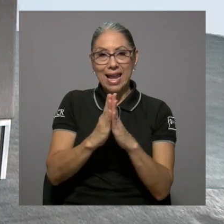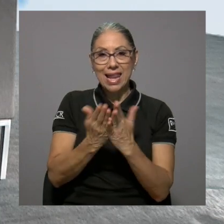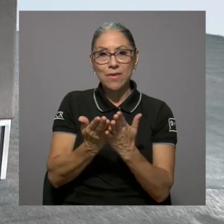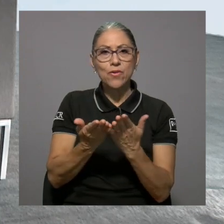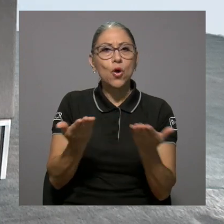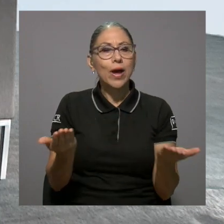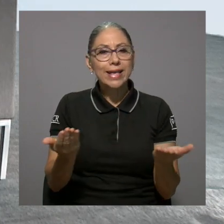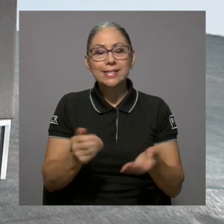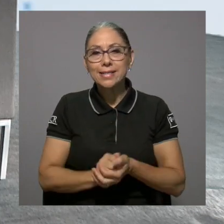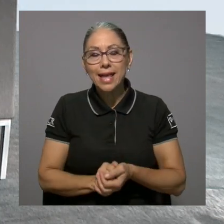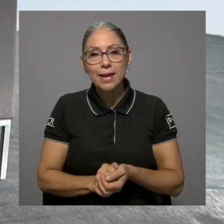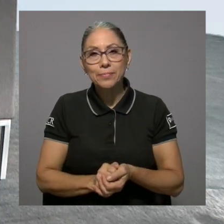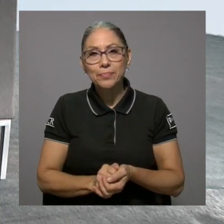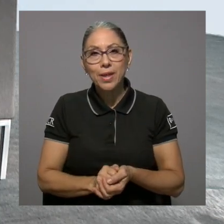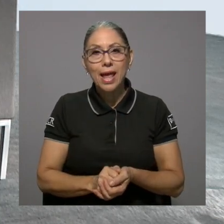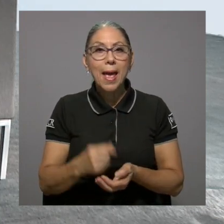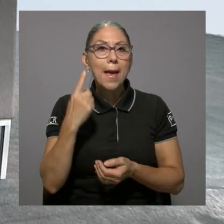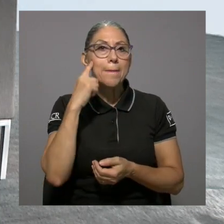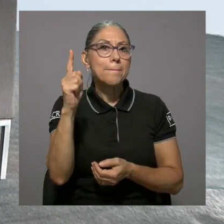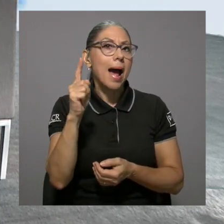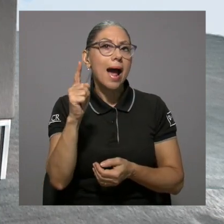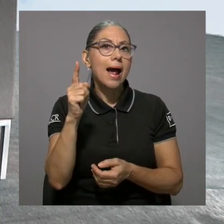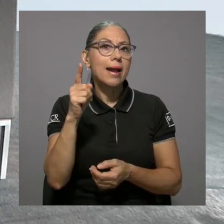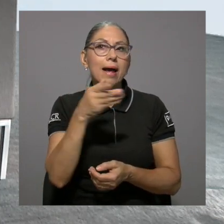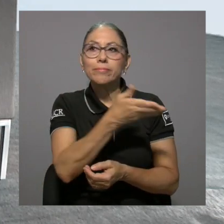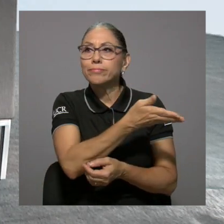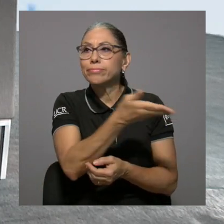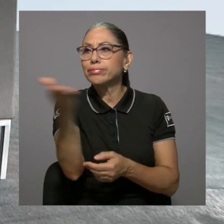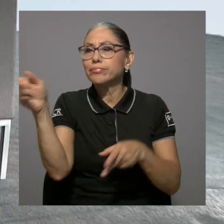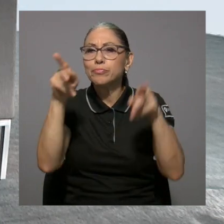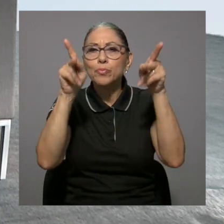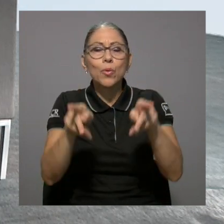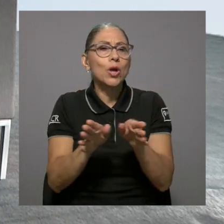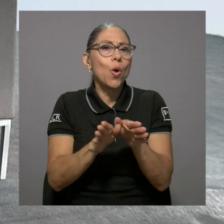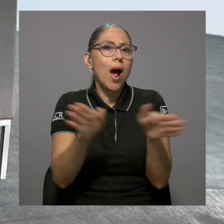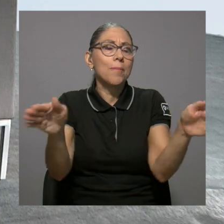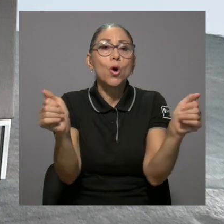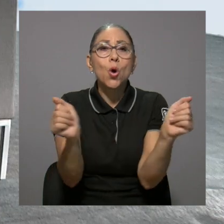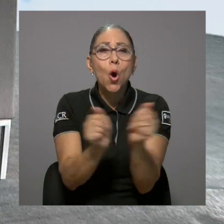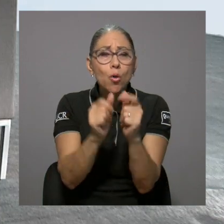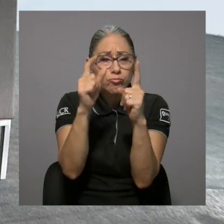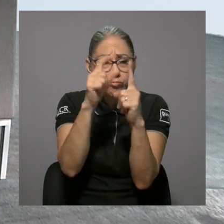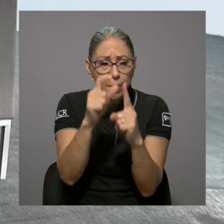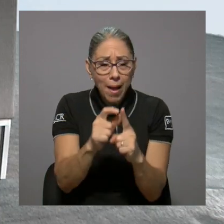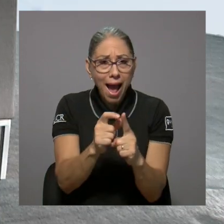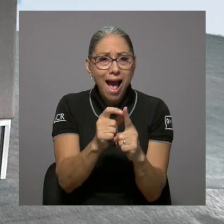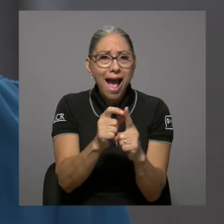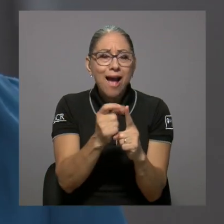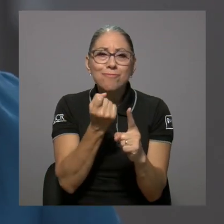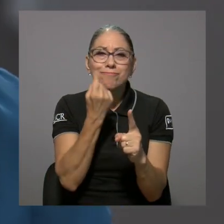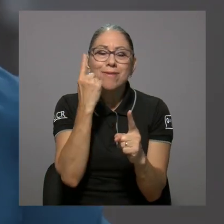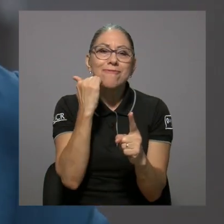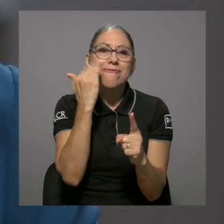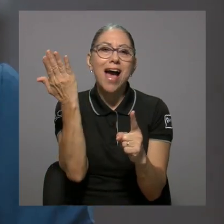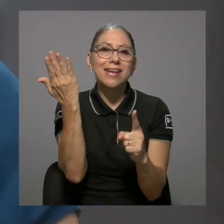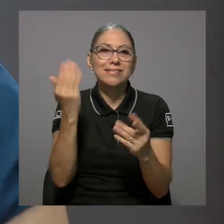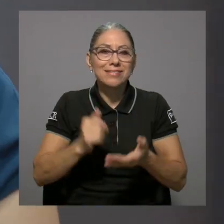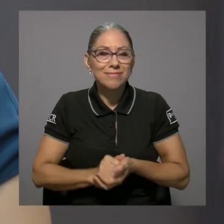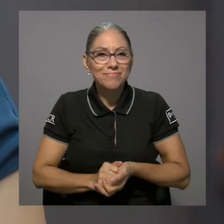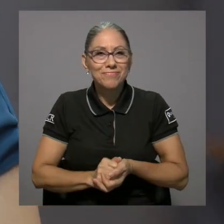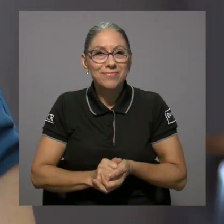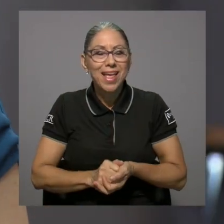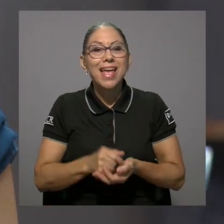tiene el libro es que es para un público muy amplio, con un lenguaje muy fácil de comprender